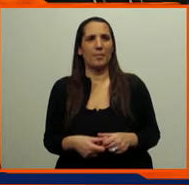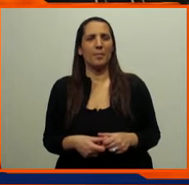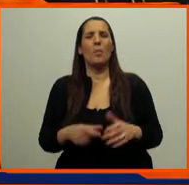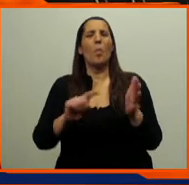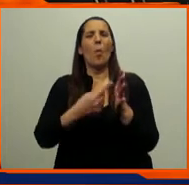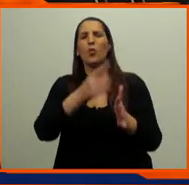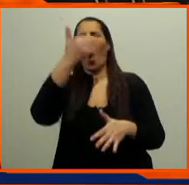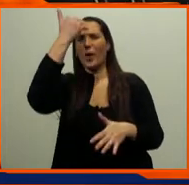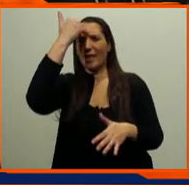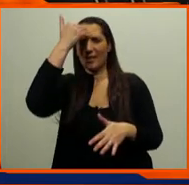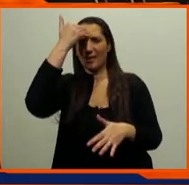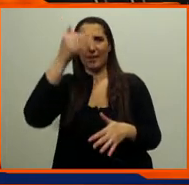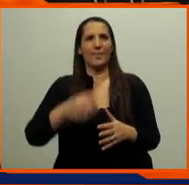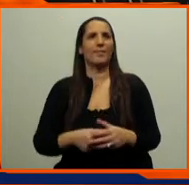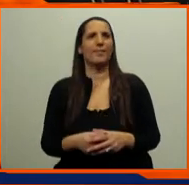15 puntos,